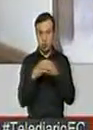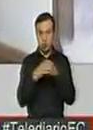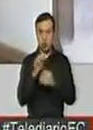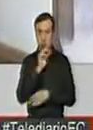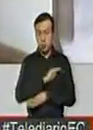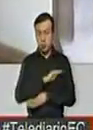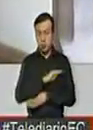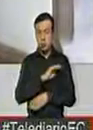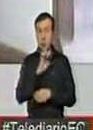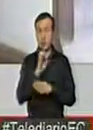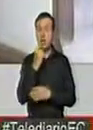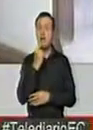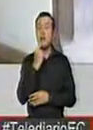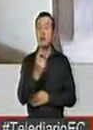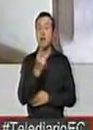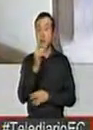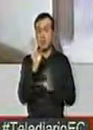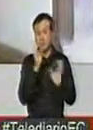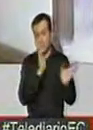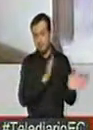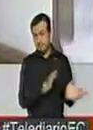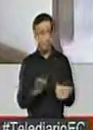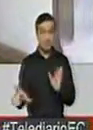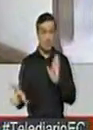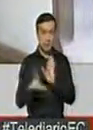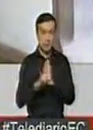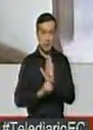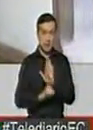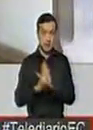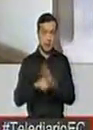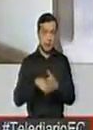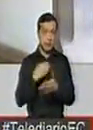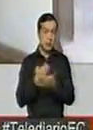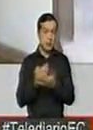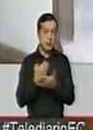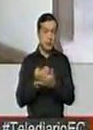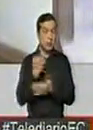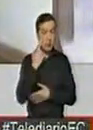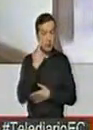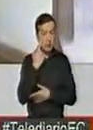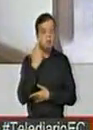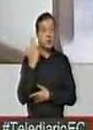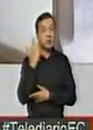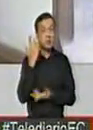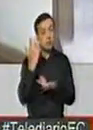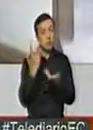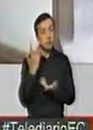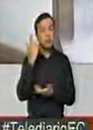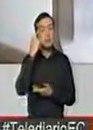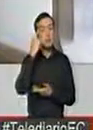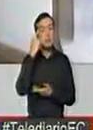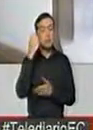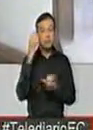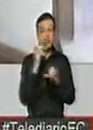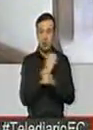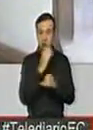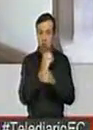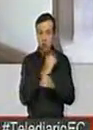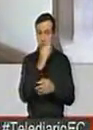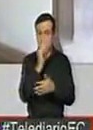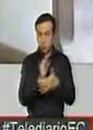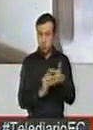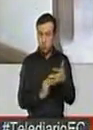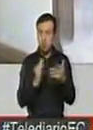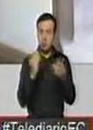que en el marco del tratamiento de la Ley de Crecimiento Económico se acoja la posibilidad de mantener la fórmula que está vigente para